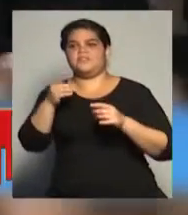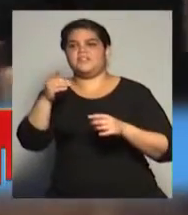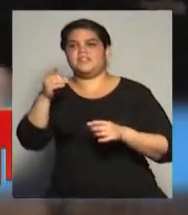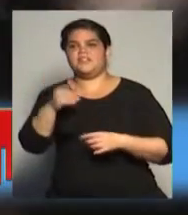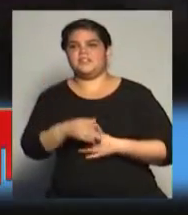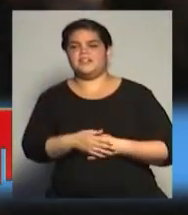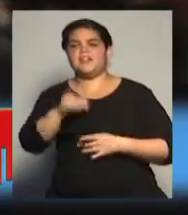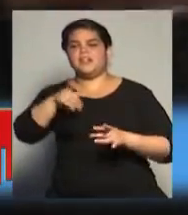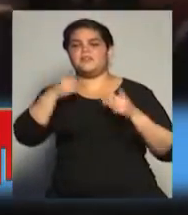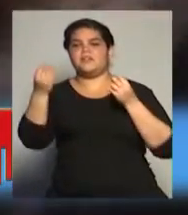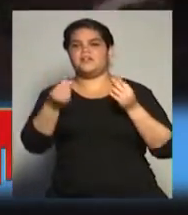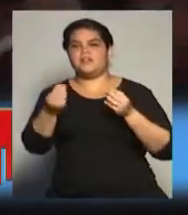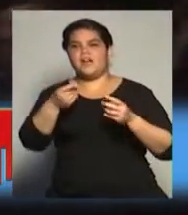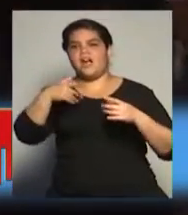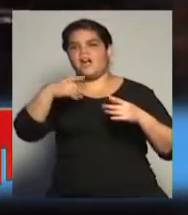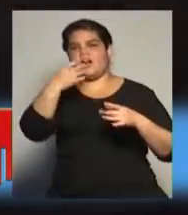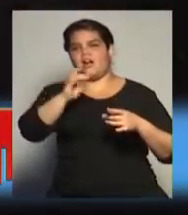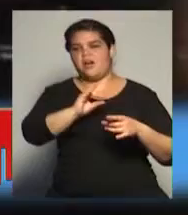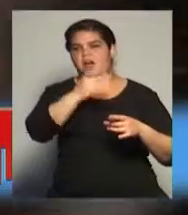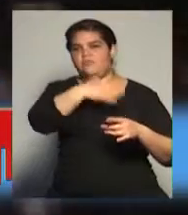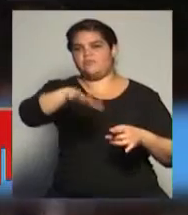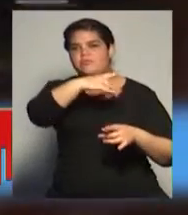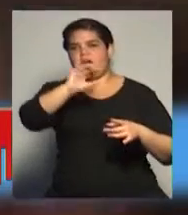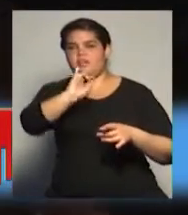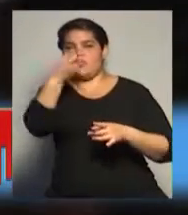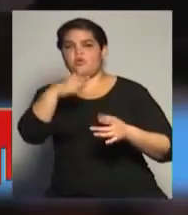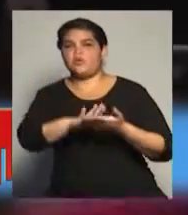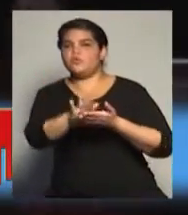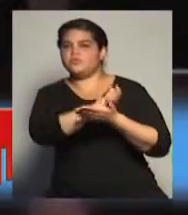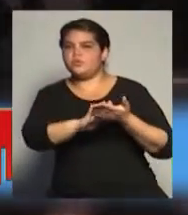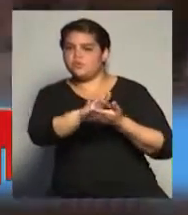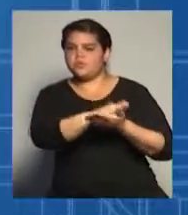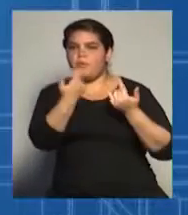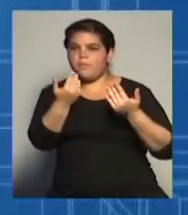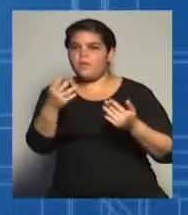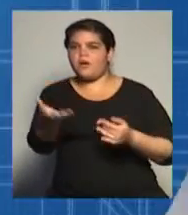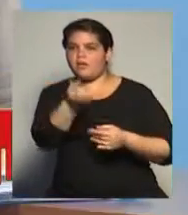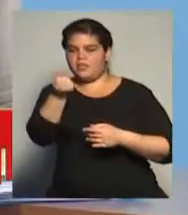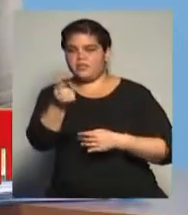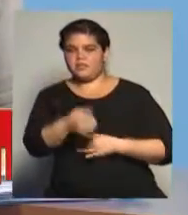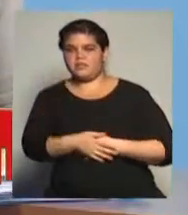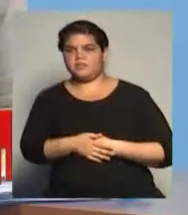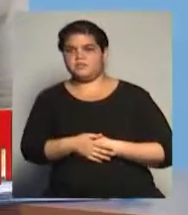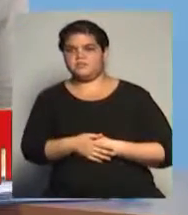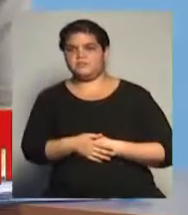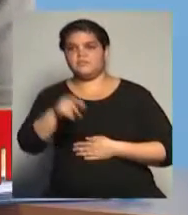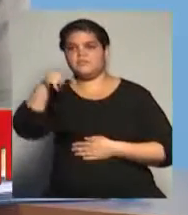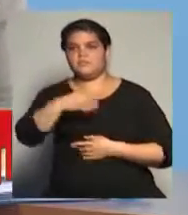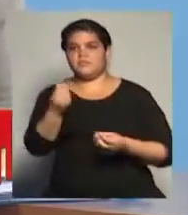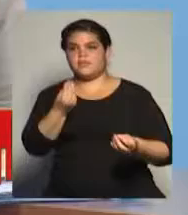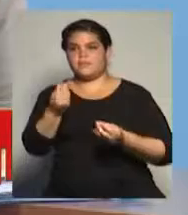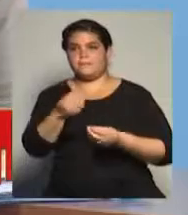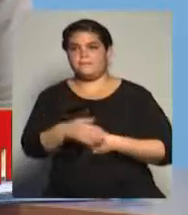las academias que tienen los Estados Unidos para encontrar solución a este problema, ¿no? Entonces tenemos